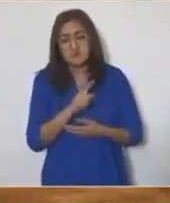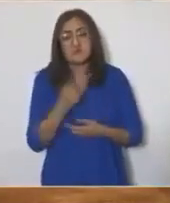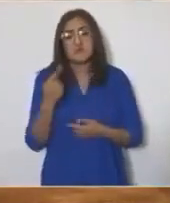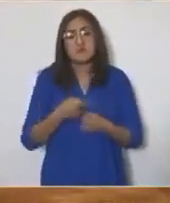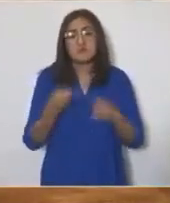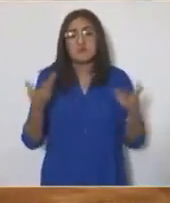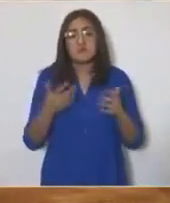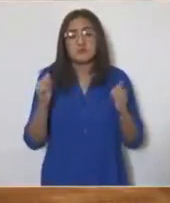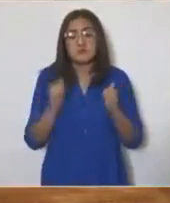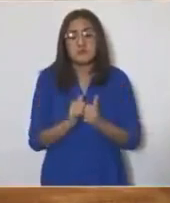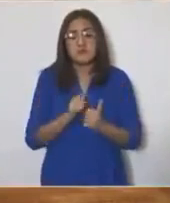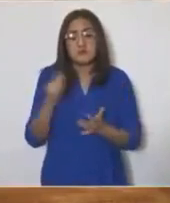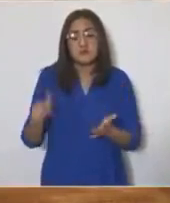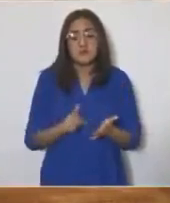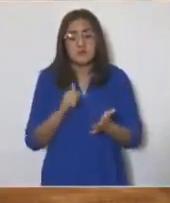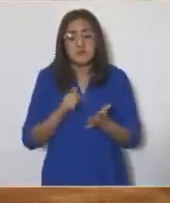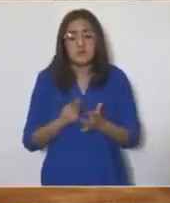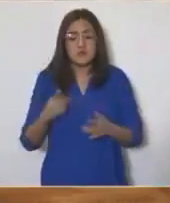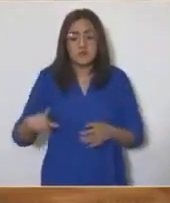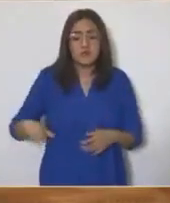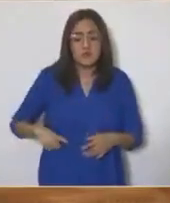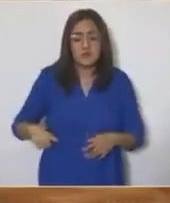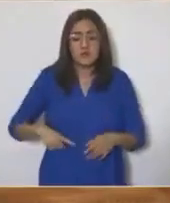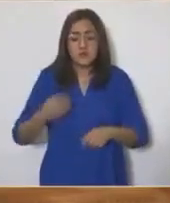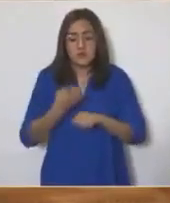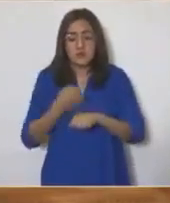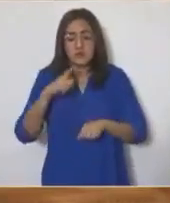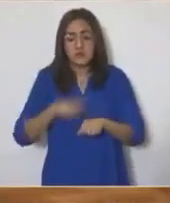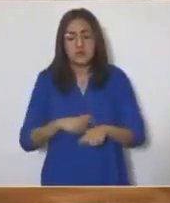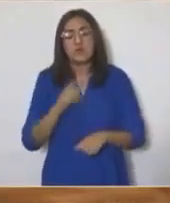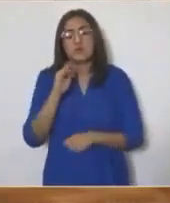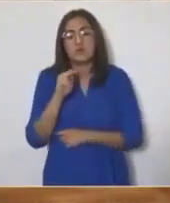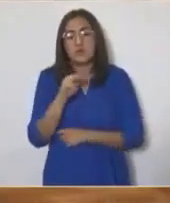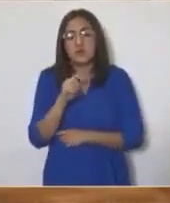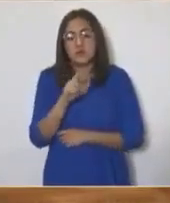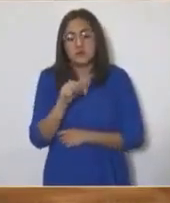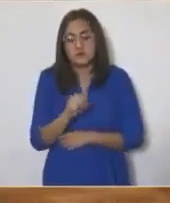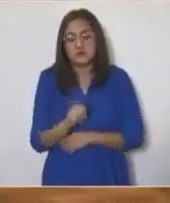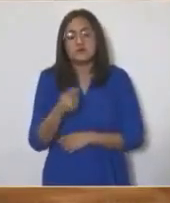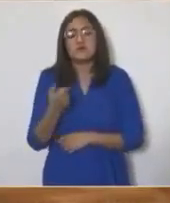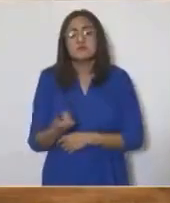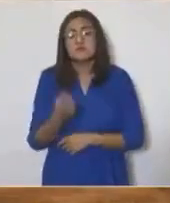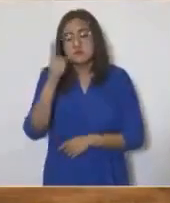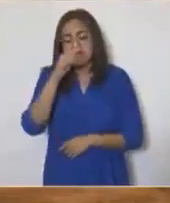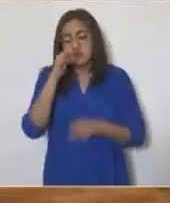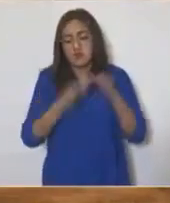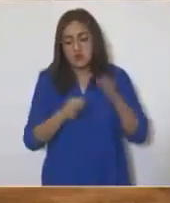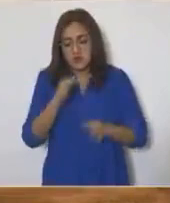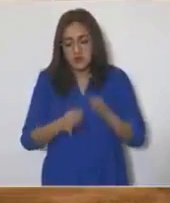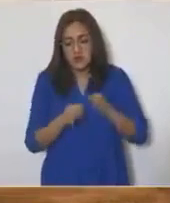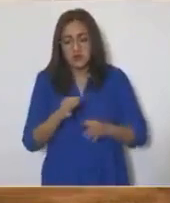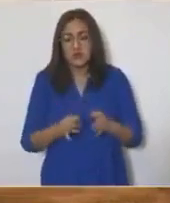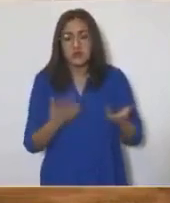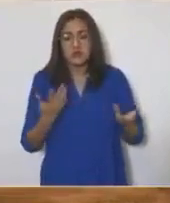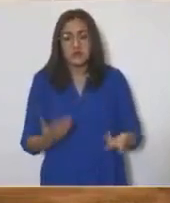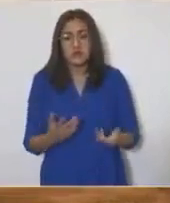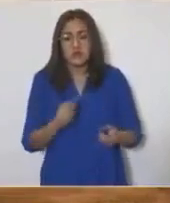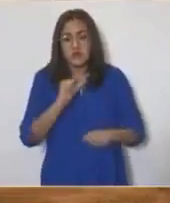se hizo con áreas del gobierno del Estado finanzas consejería jurídica este